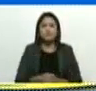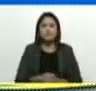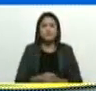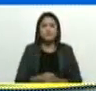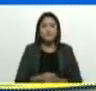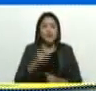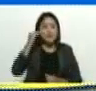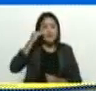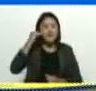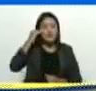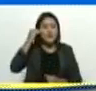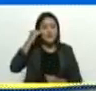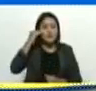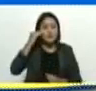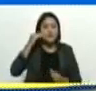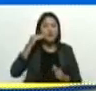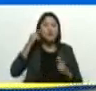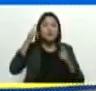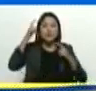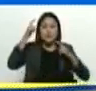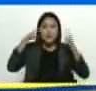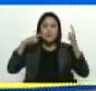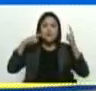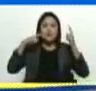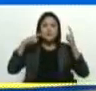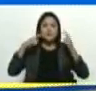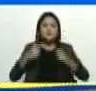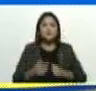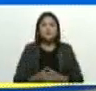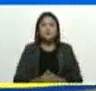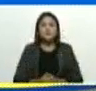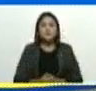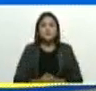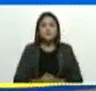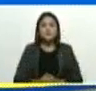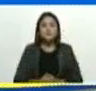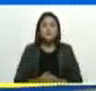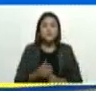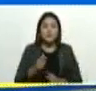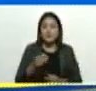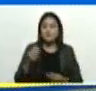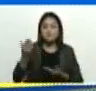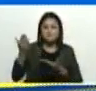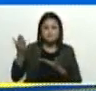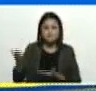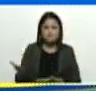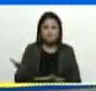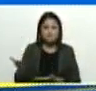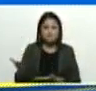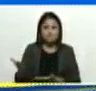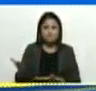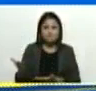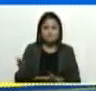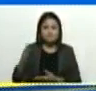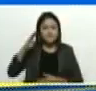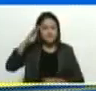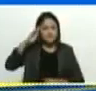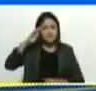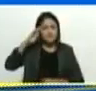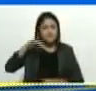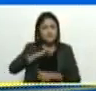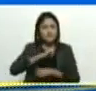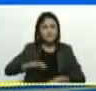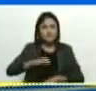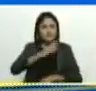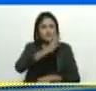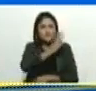vigencia del pensamiento bolivariano del comandante Chávez, vamos a dejar con ustedes con el general de ejércitos,